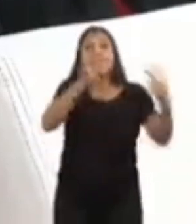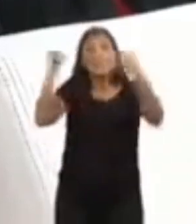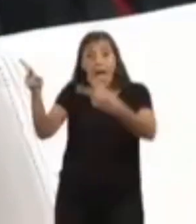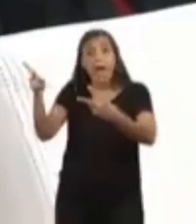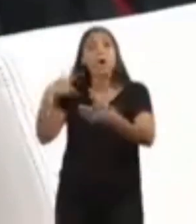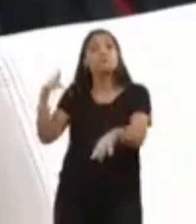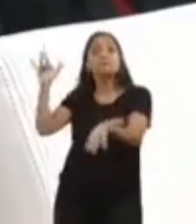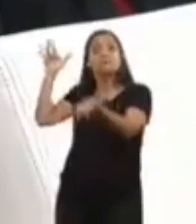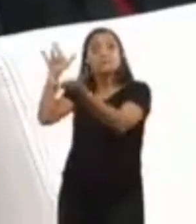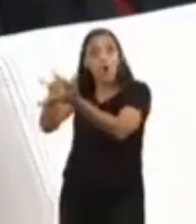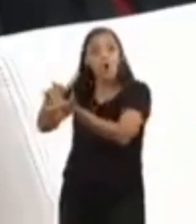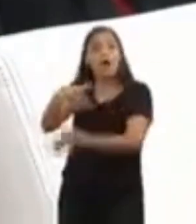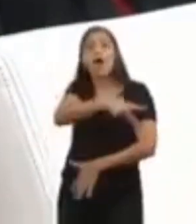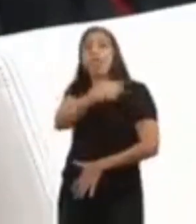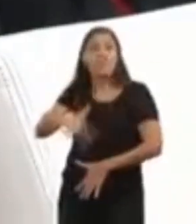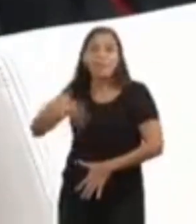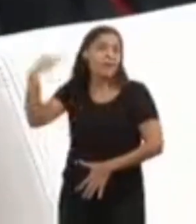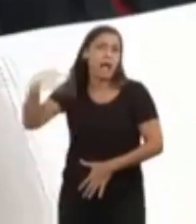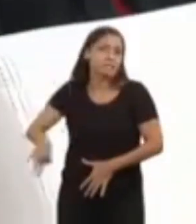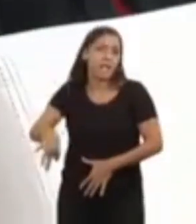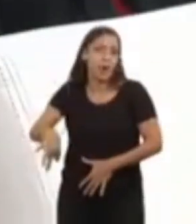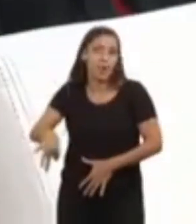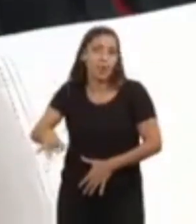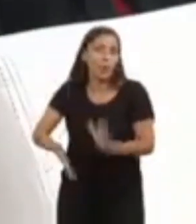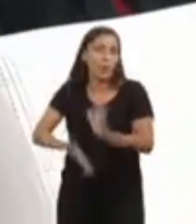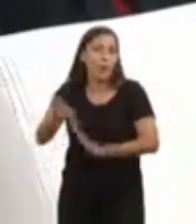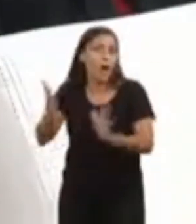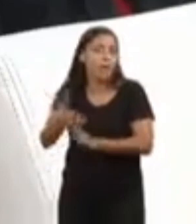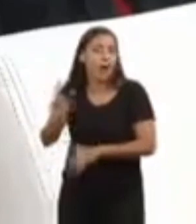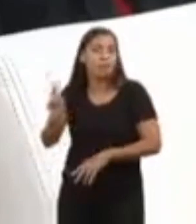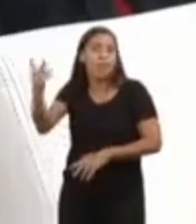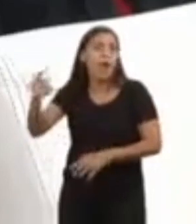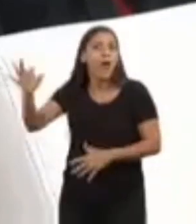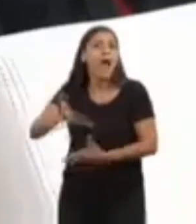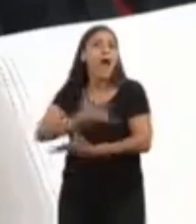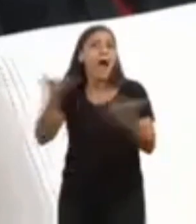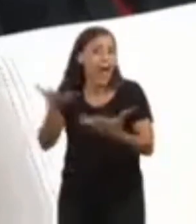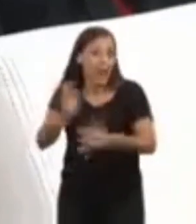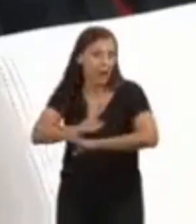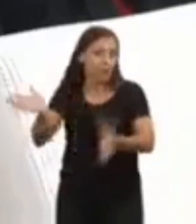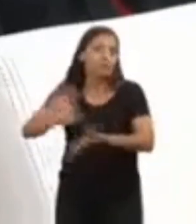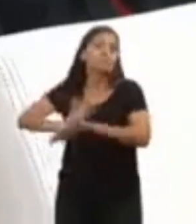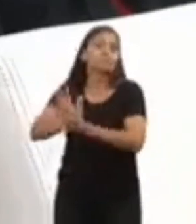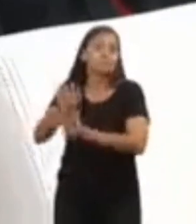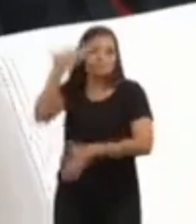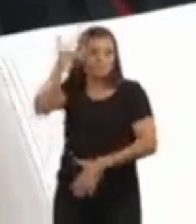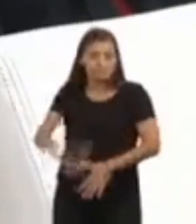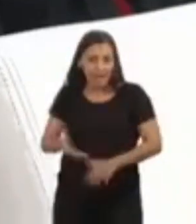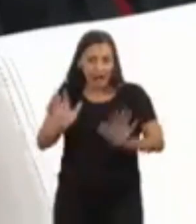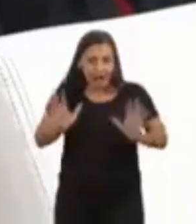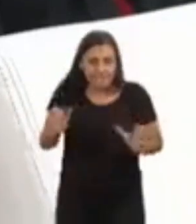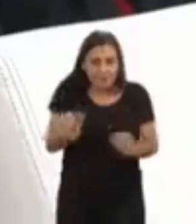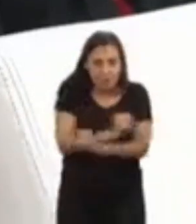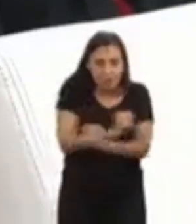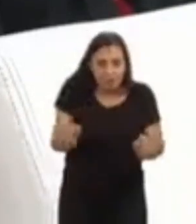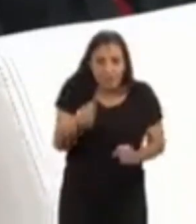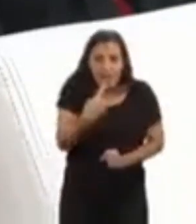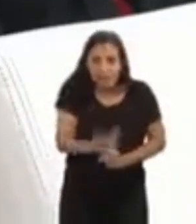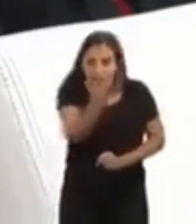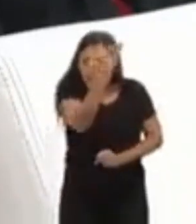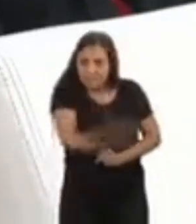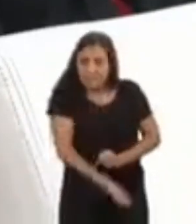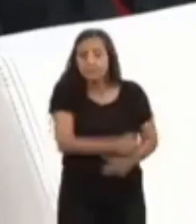boleta quería saber si esto es así si lo confirmas o no y por otro lado